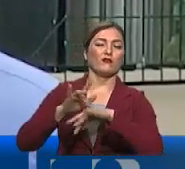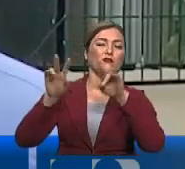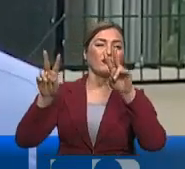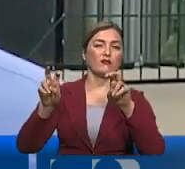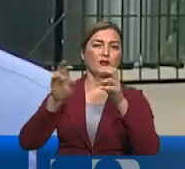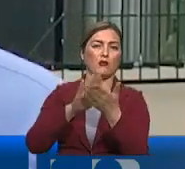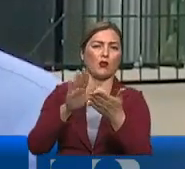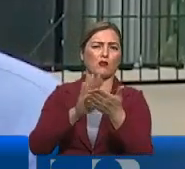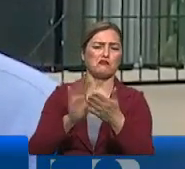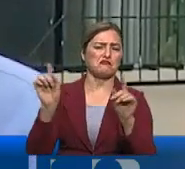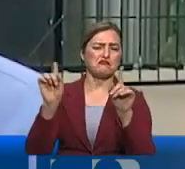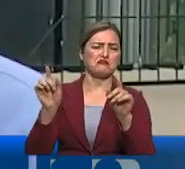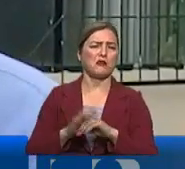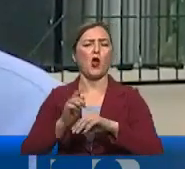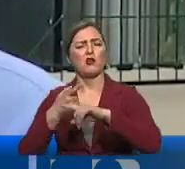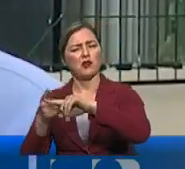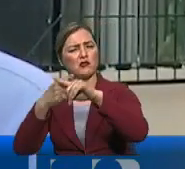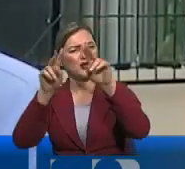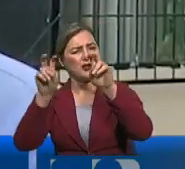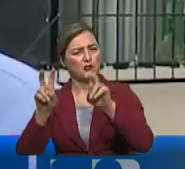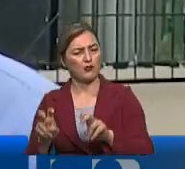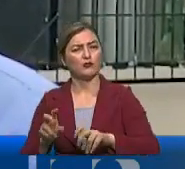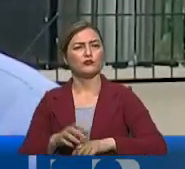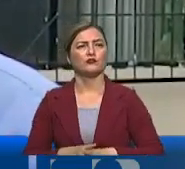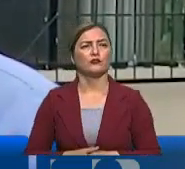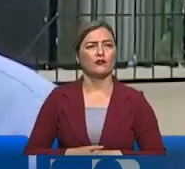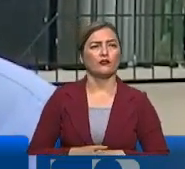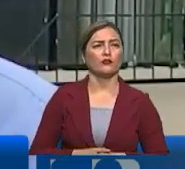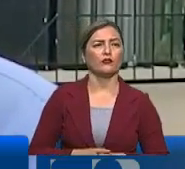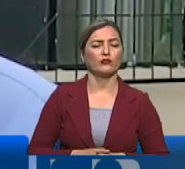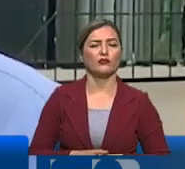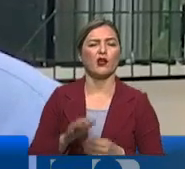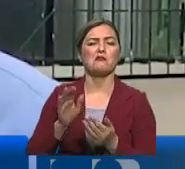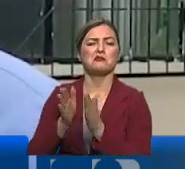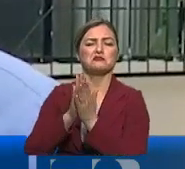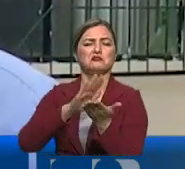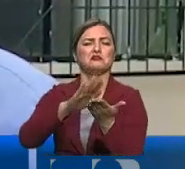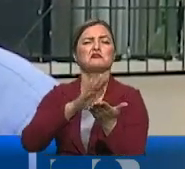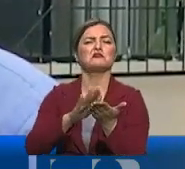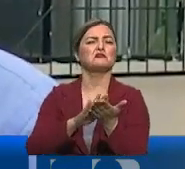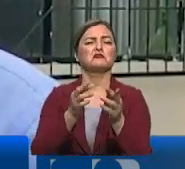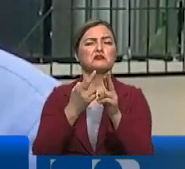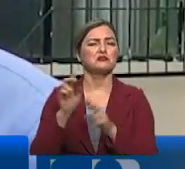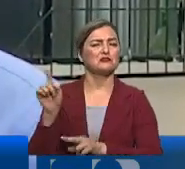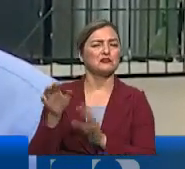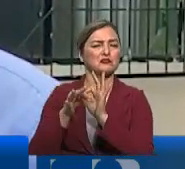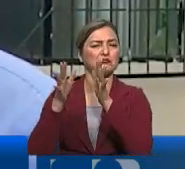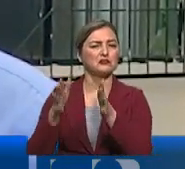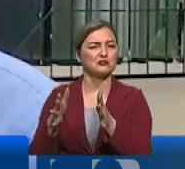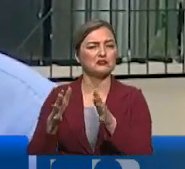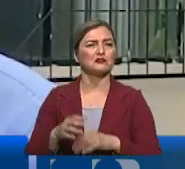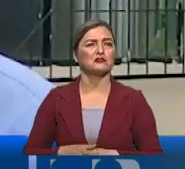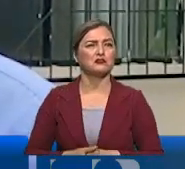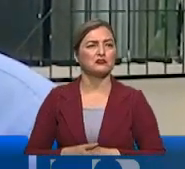tema del indulto, más bien fue otros temas. Más bien el resultado del indulto es en cuanto a que el compañero Antonio ha